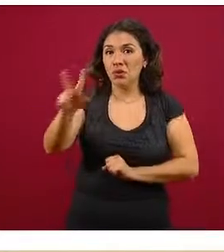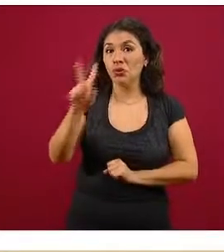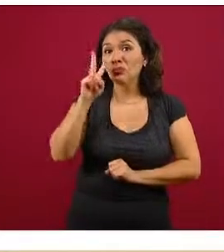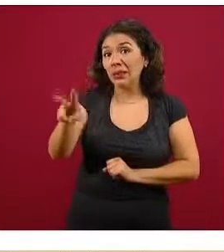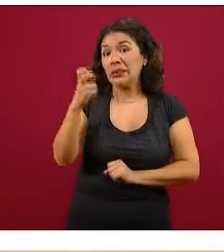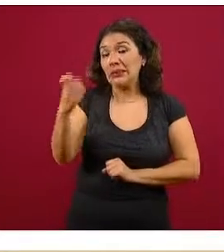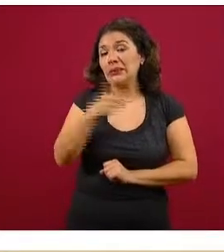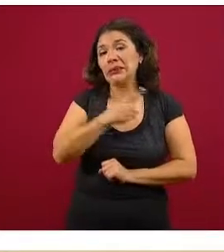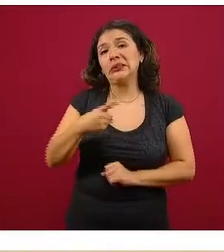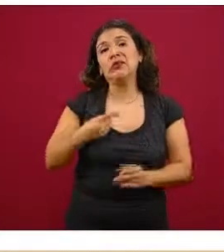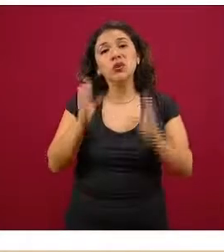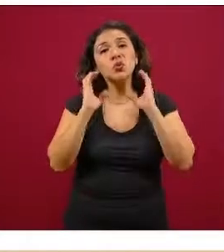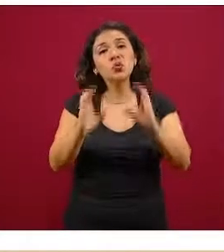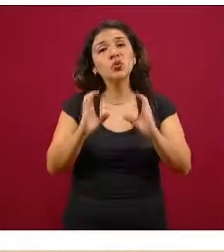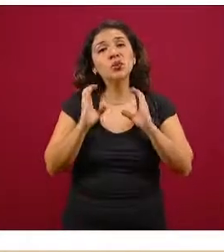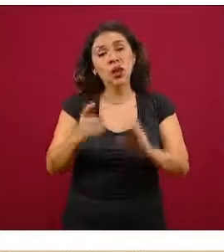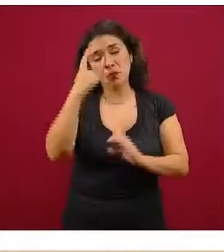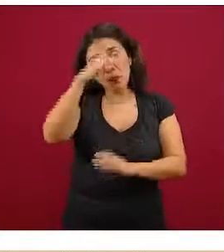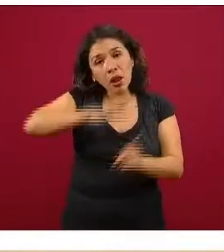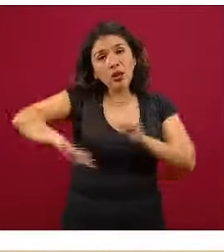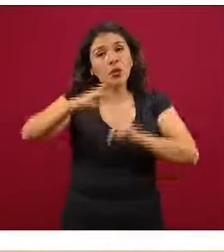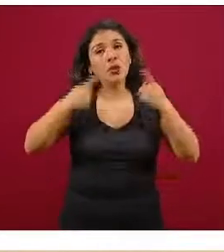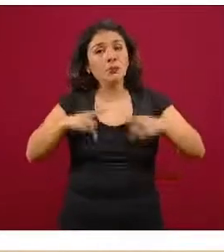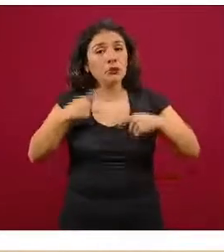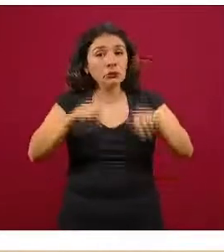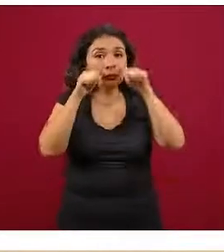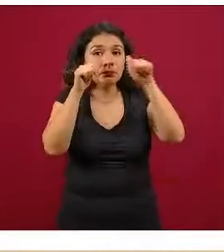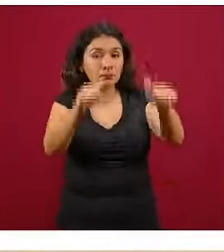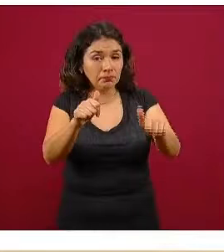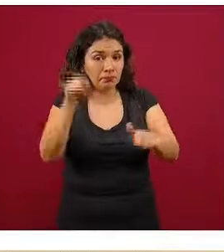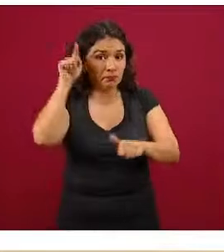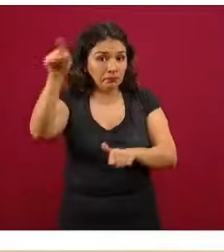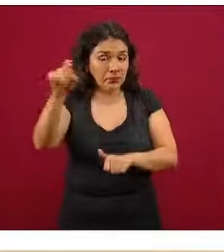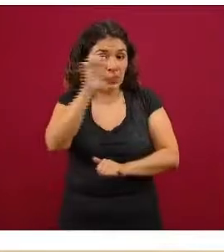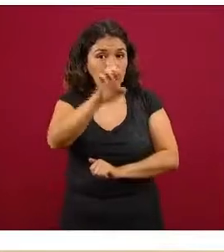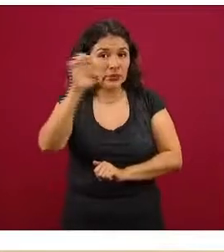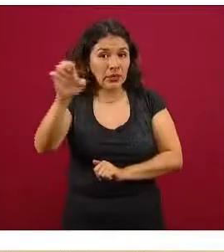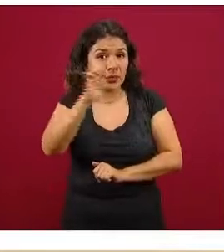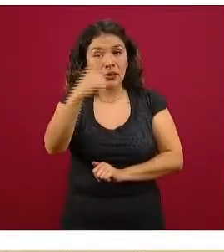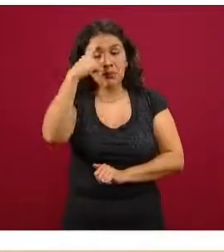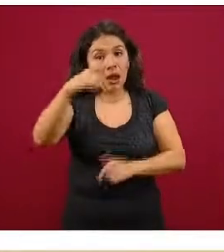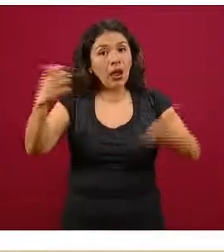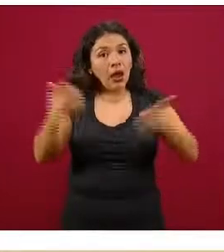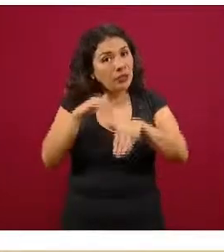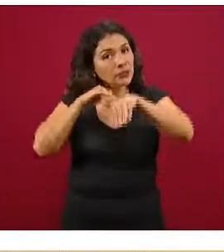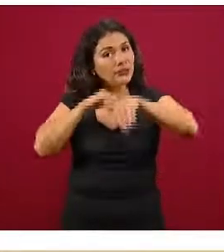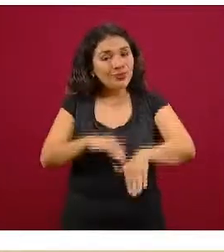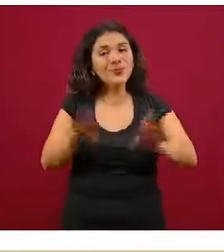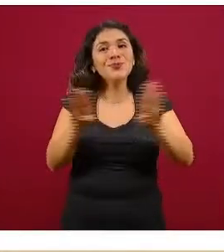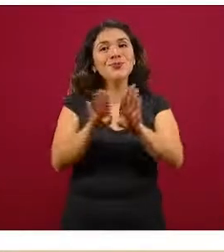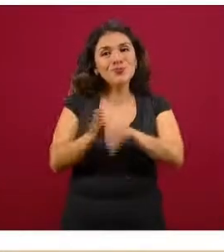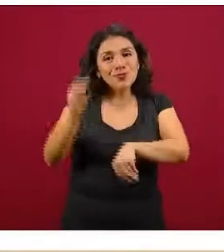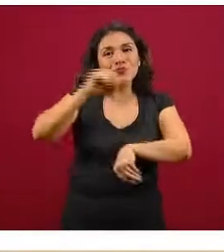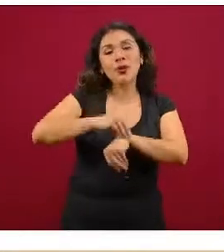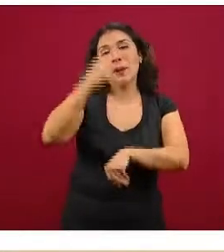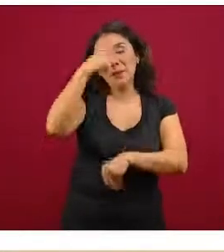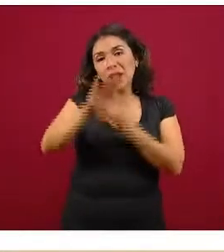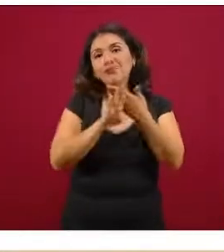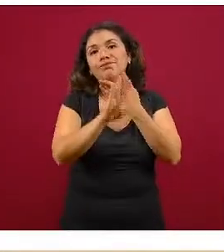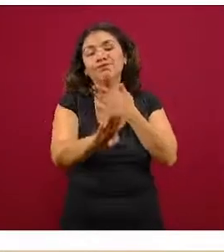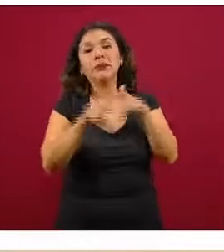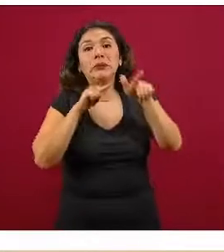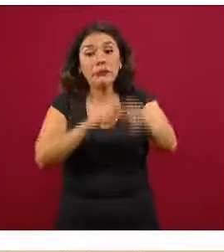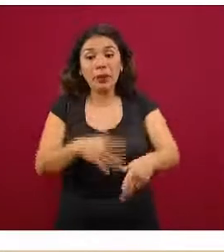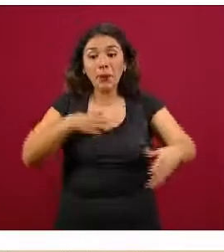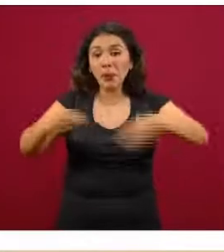tener cuidado con los ciudadanos que están en Ensenada de llevar a cabo las actividades para evitar que esta meseta